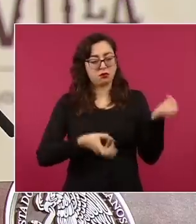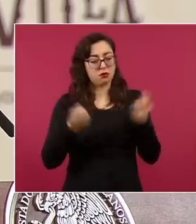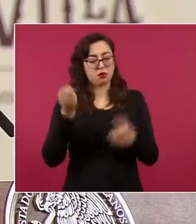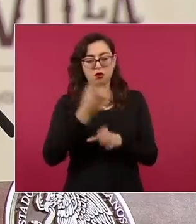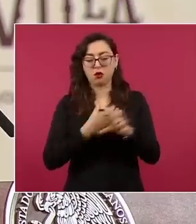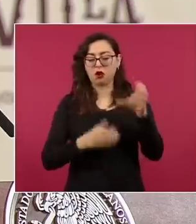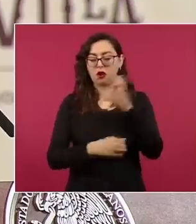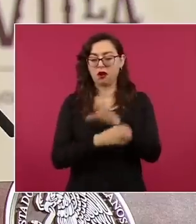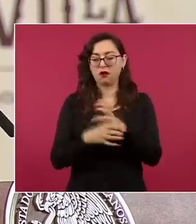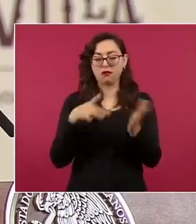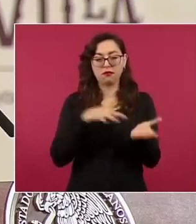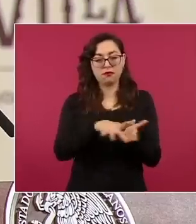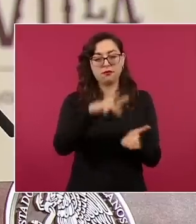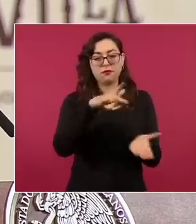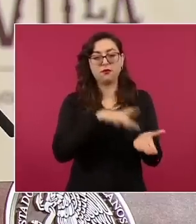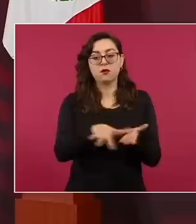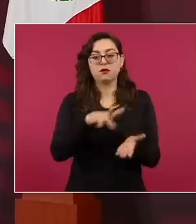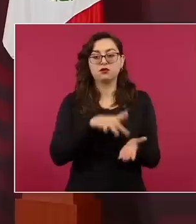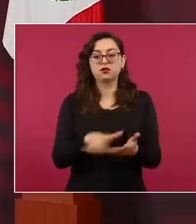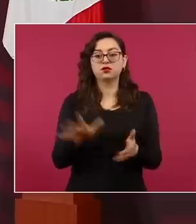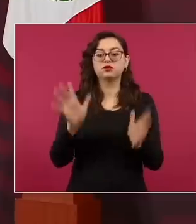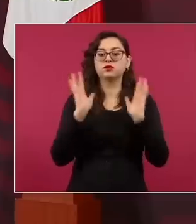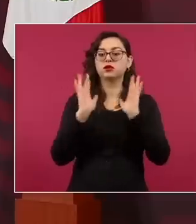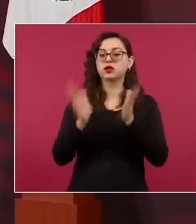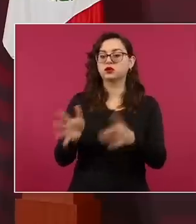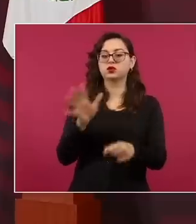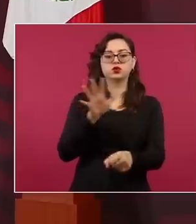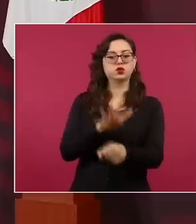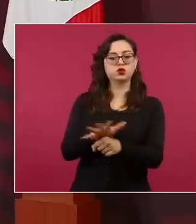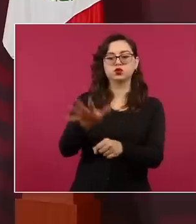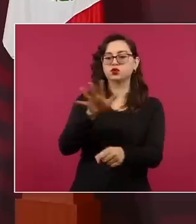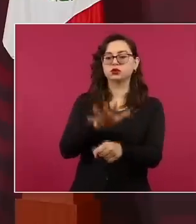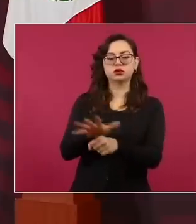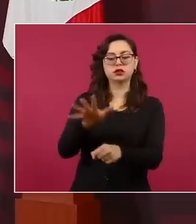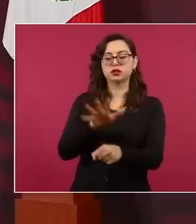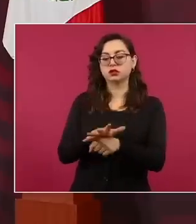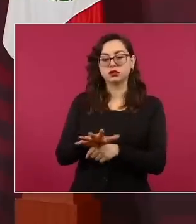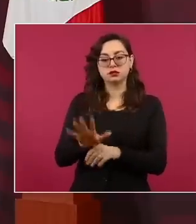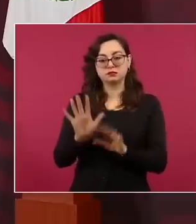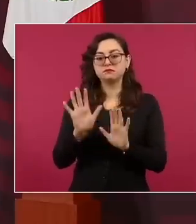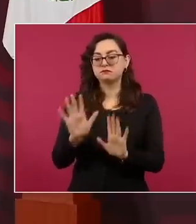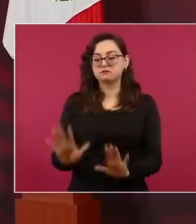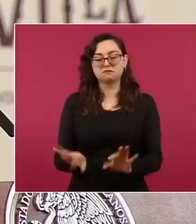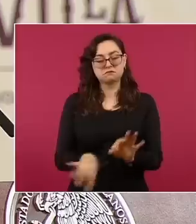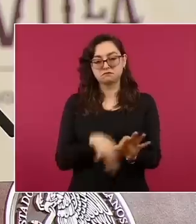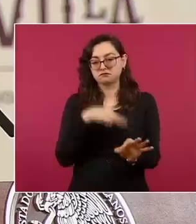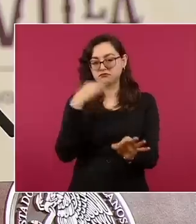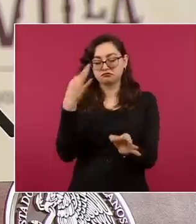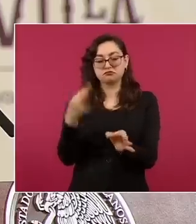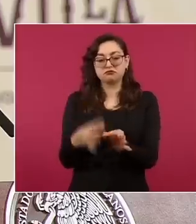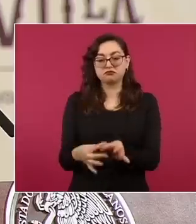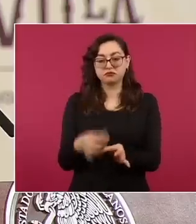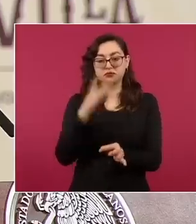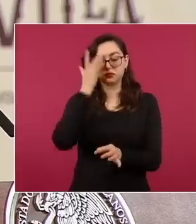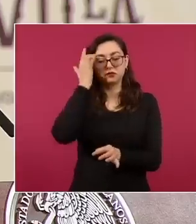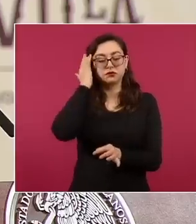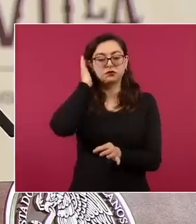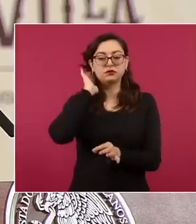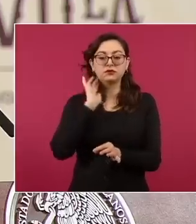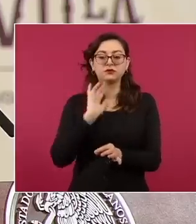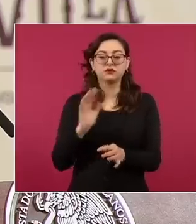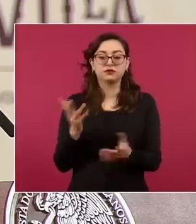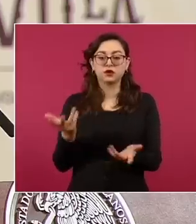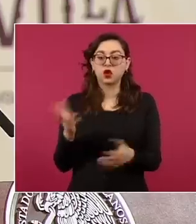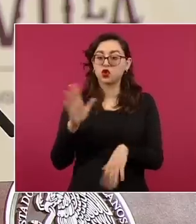ya con esto cerraríamos esta ayuda humanitaria pidiéndoles que